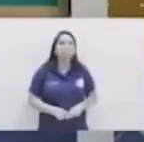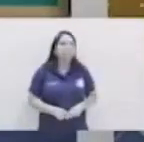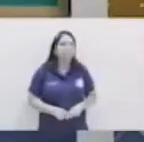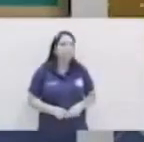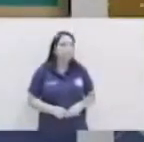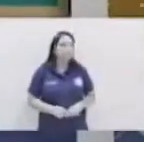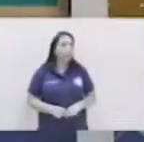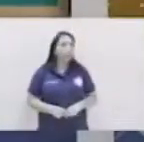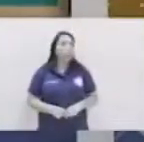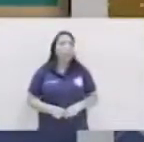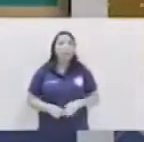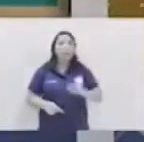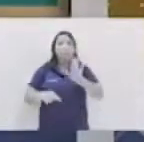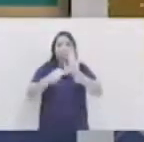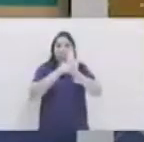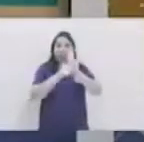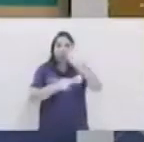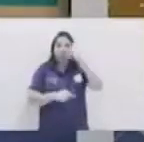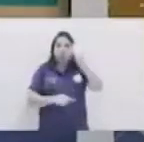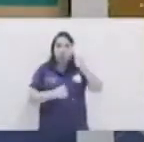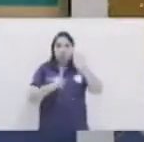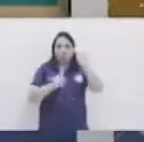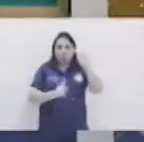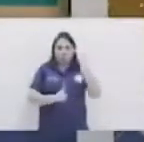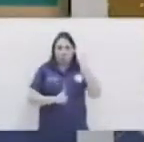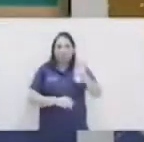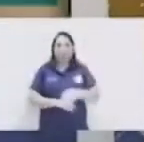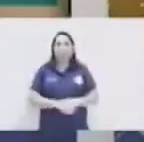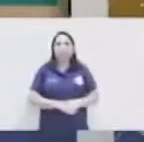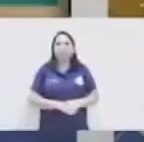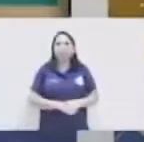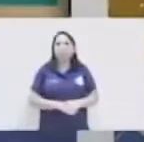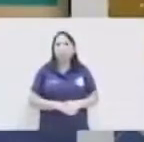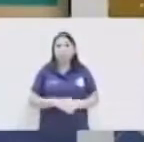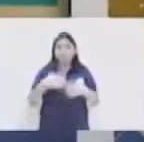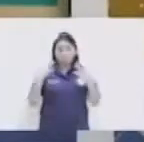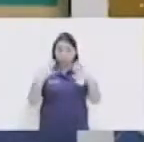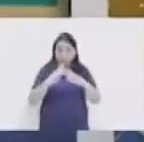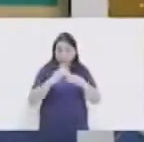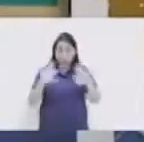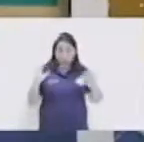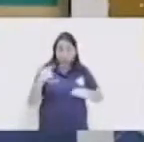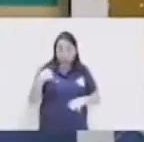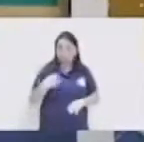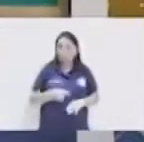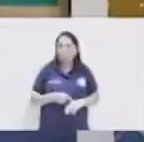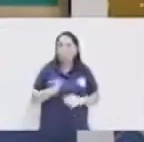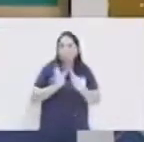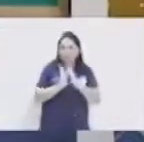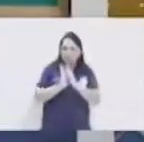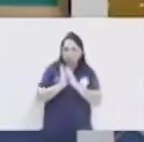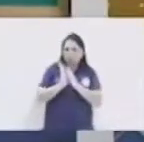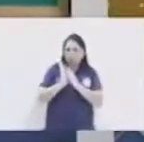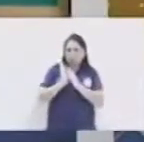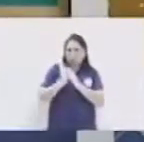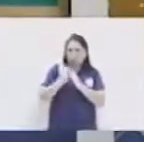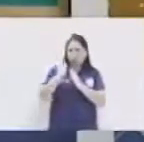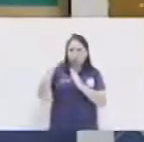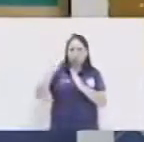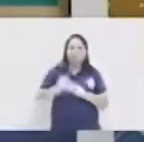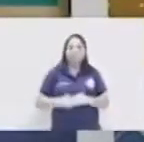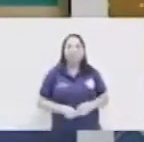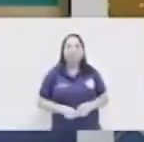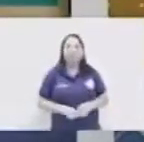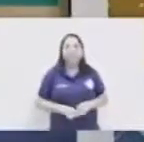y menos 4 en Y. Entonces, si nosotros trazamos una línea, aproximadamente el punto o